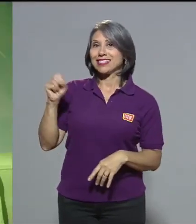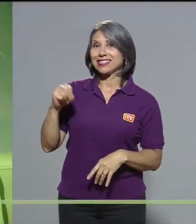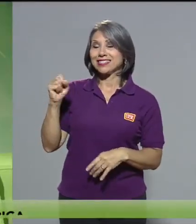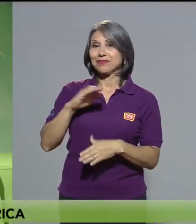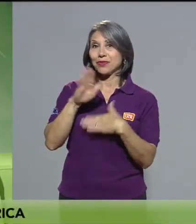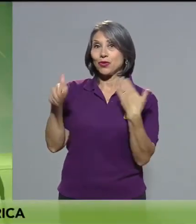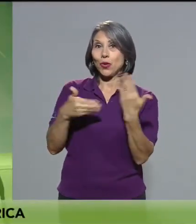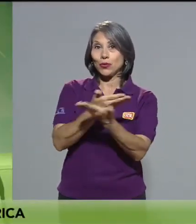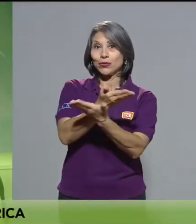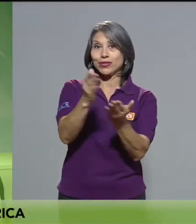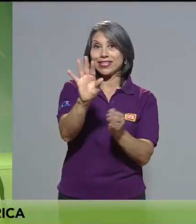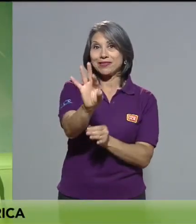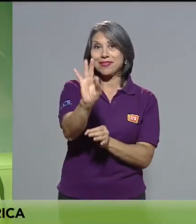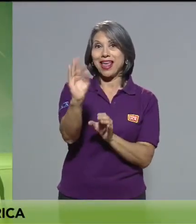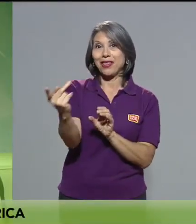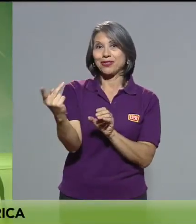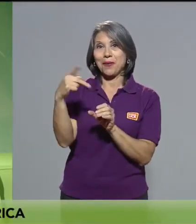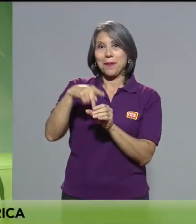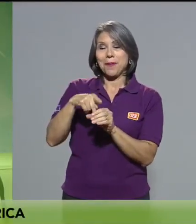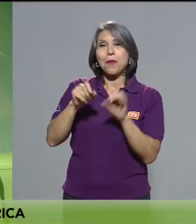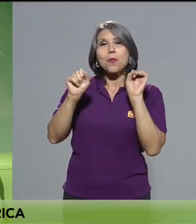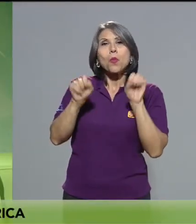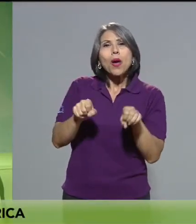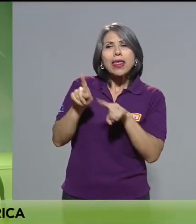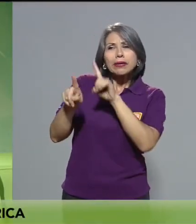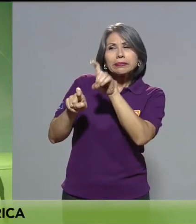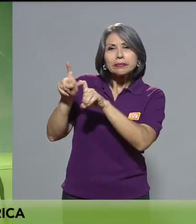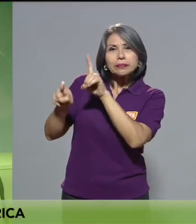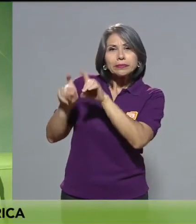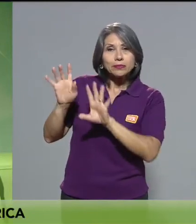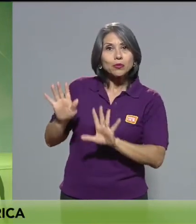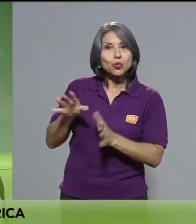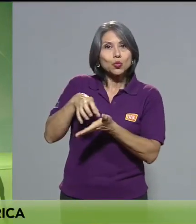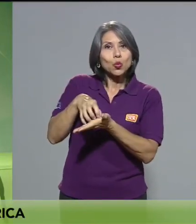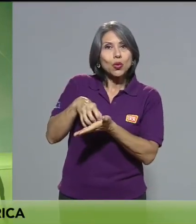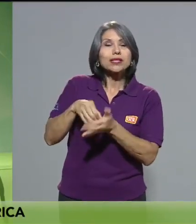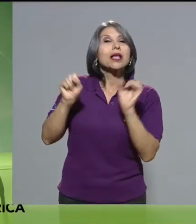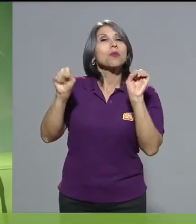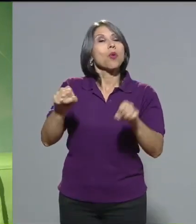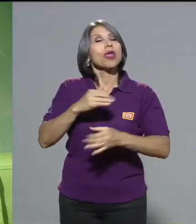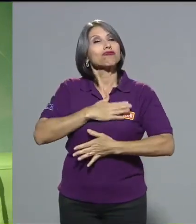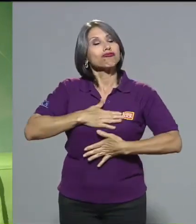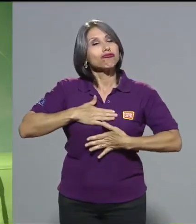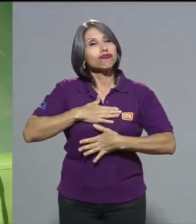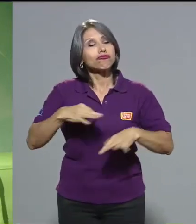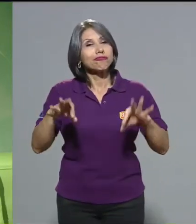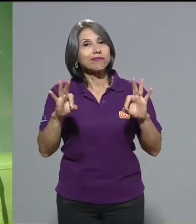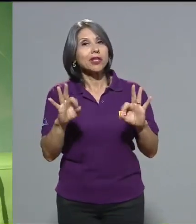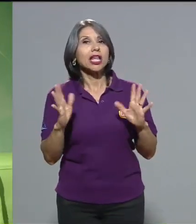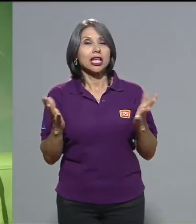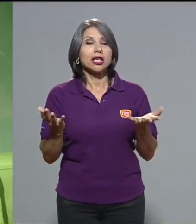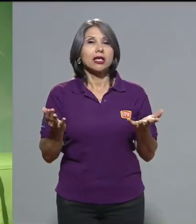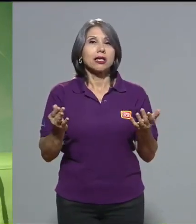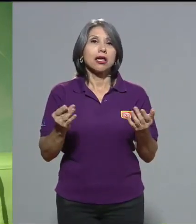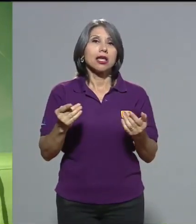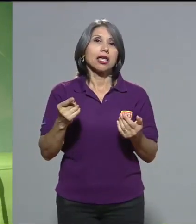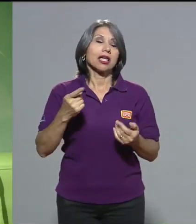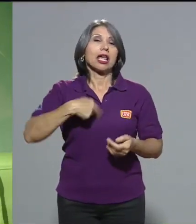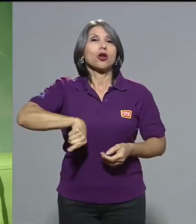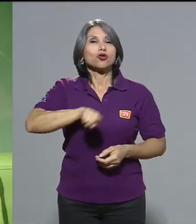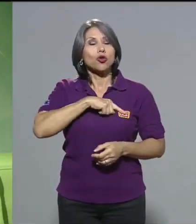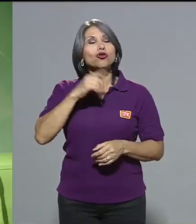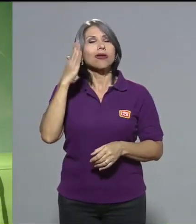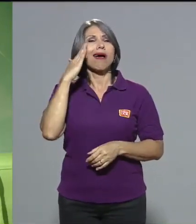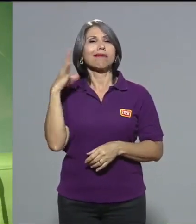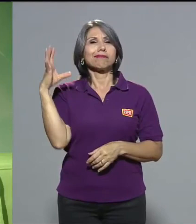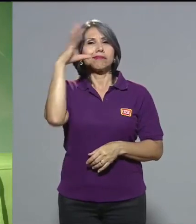invitadísimos a participar para que también puedan evacuar otras dudas que tengan, para que puedan pasar un rato ameno también y para que creemos conciencia sobre